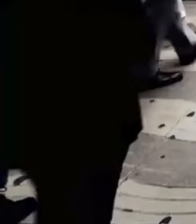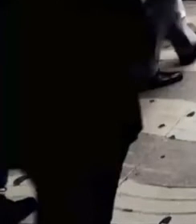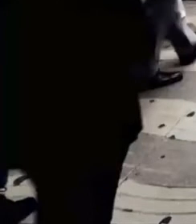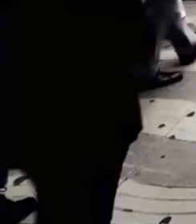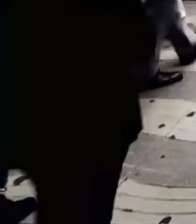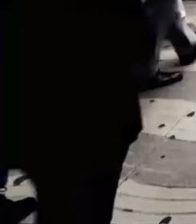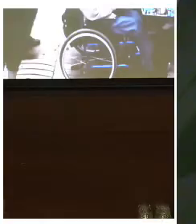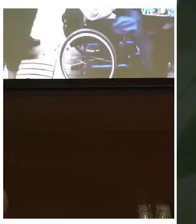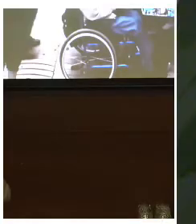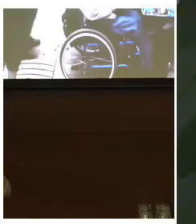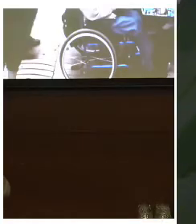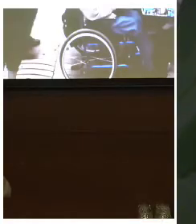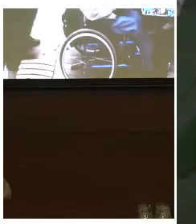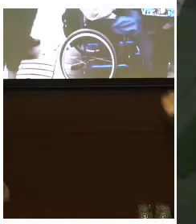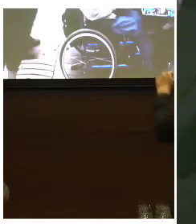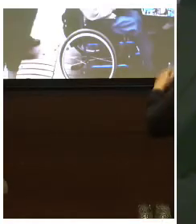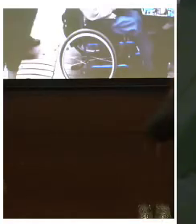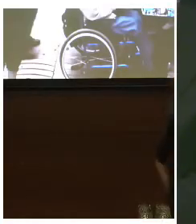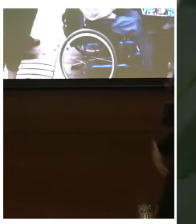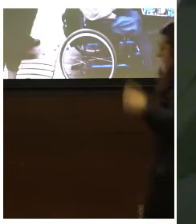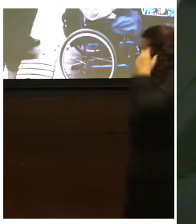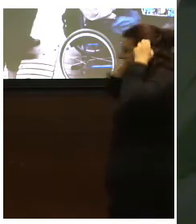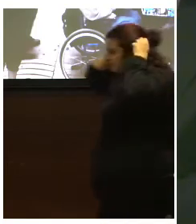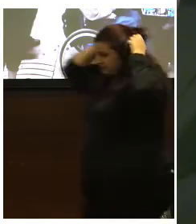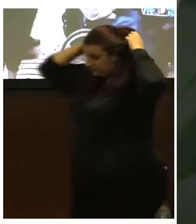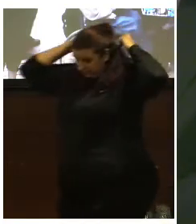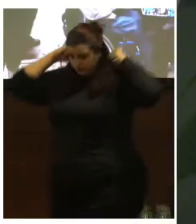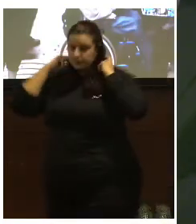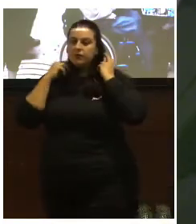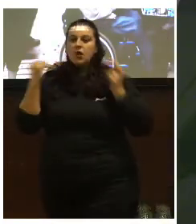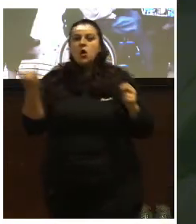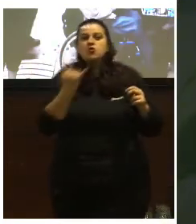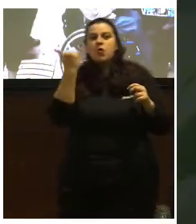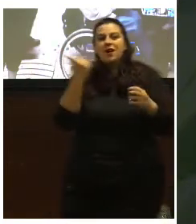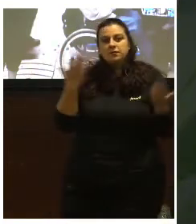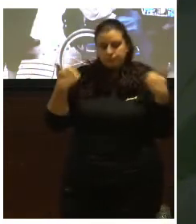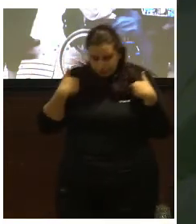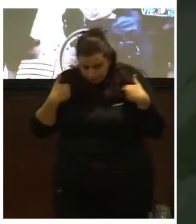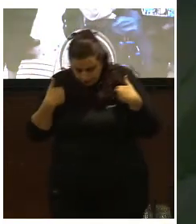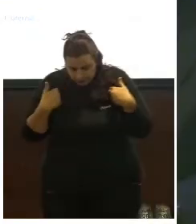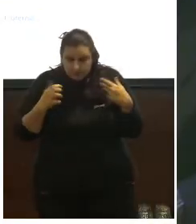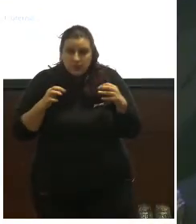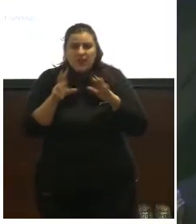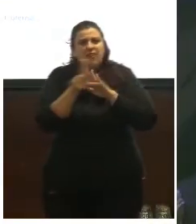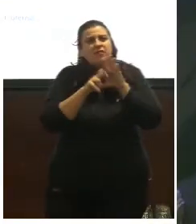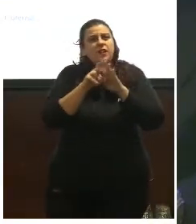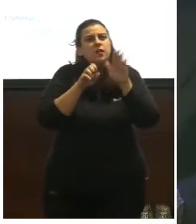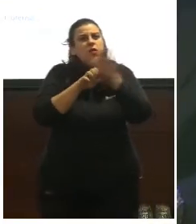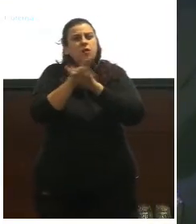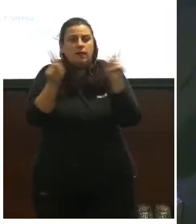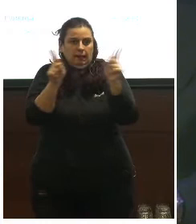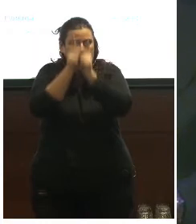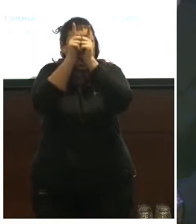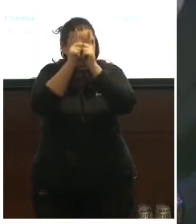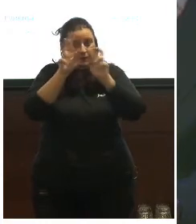esto. Soy Joan Gatnau, cofundador y responsable de BCN For All, Barcelona For All Needs. El vídeo lo hicimos cortito, así